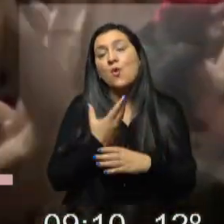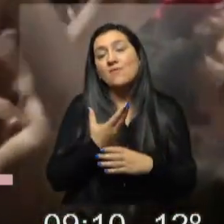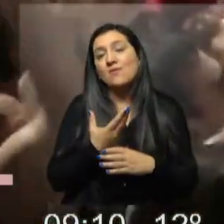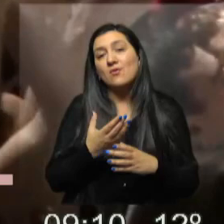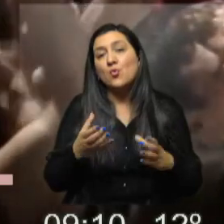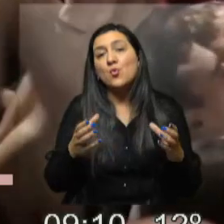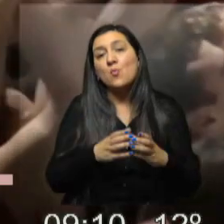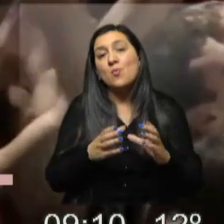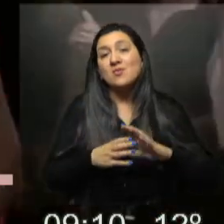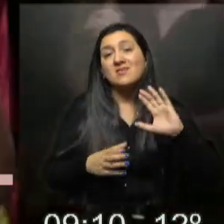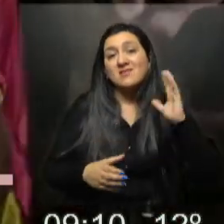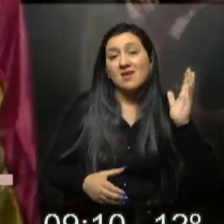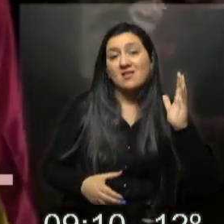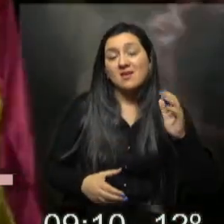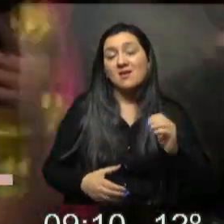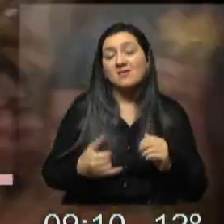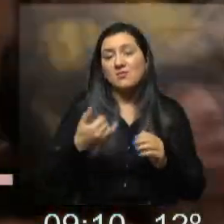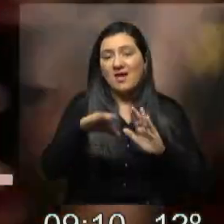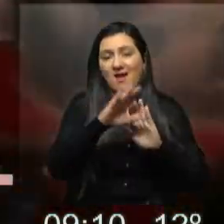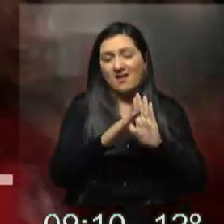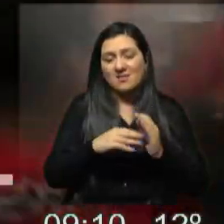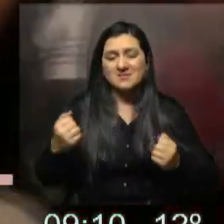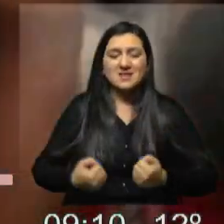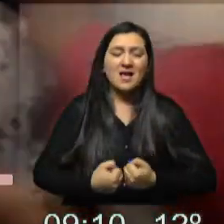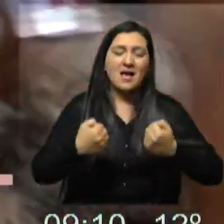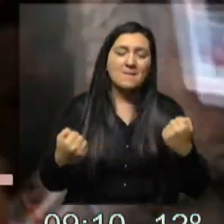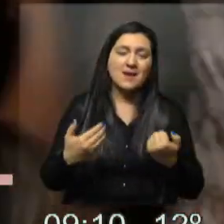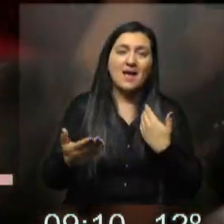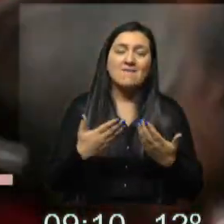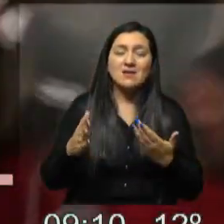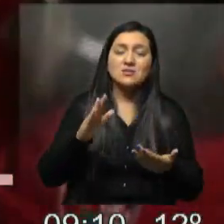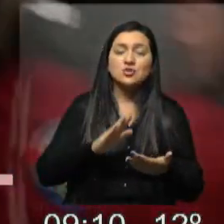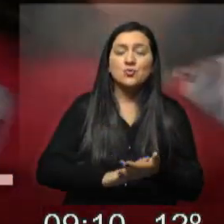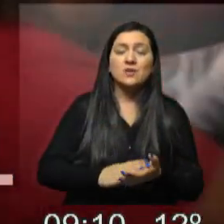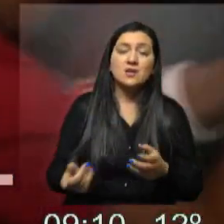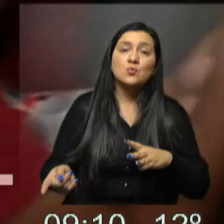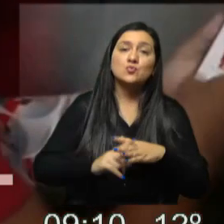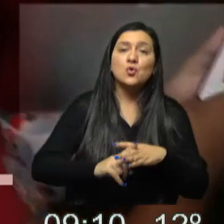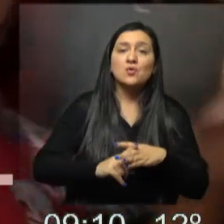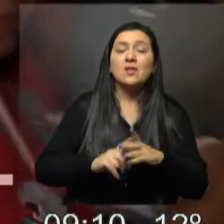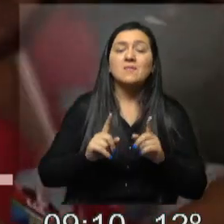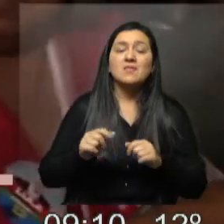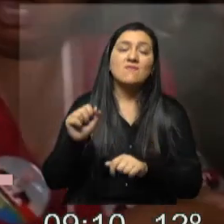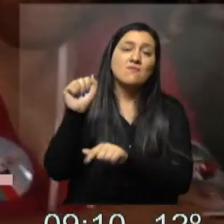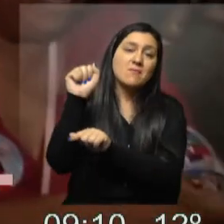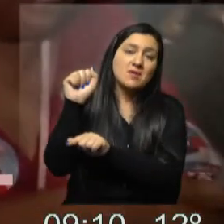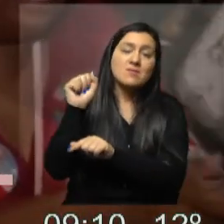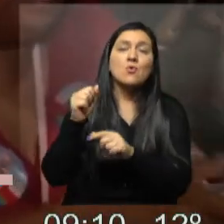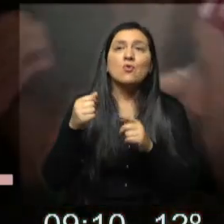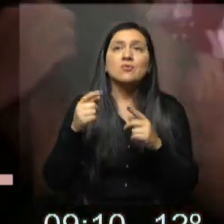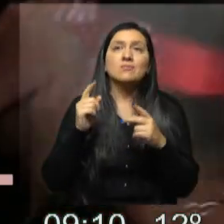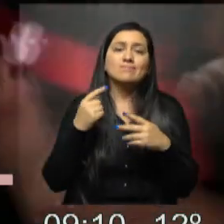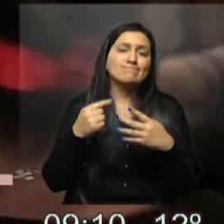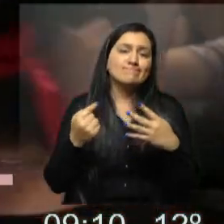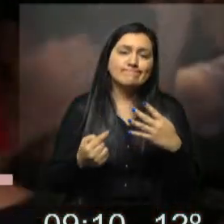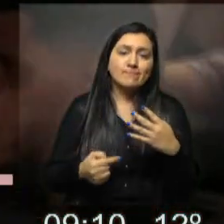tiene una nueva agenda que es más amplia, que habla de inclusión, que habla de feminismo, de temas ambientales y demás. En un parlamento,